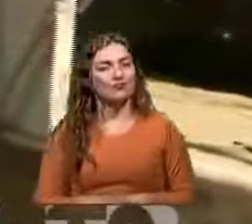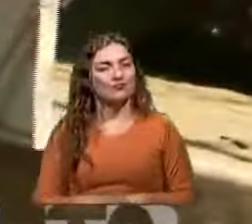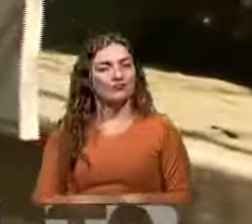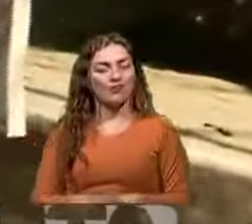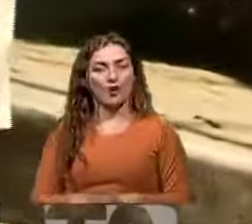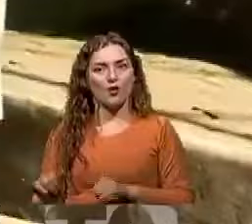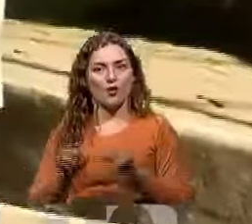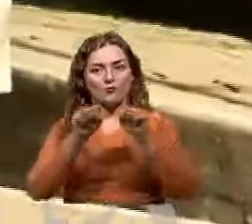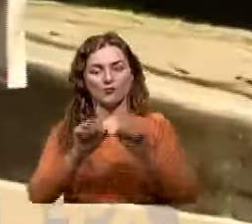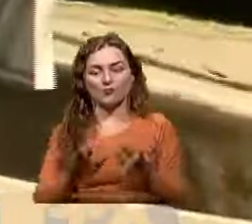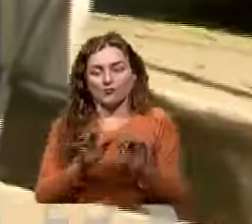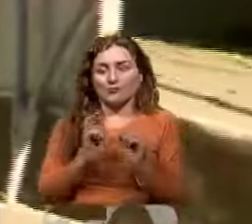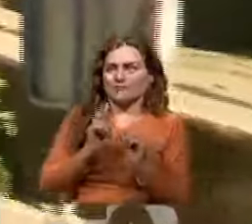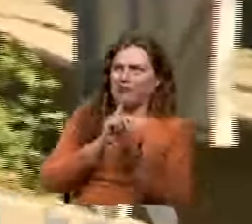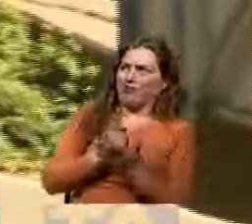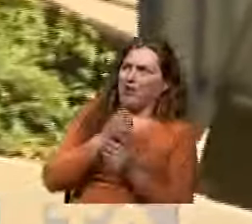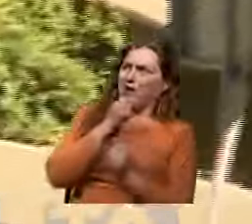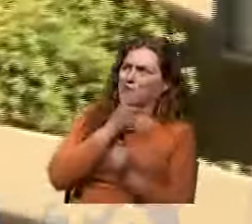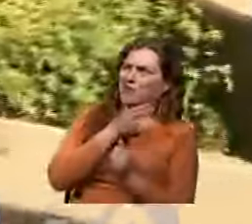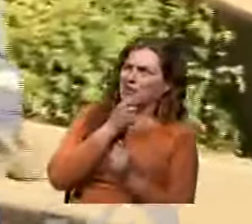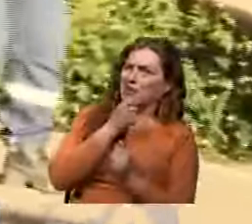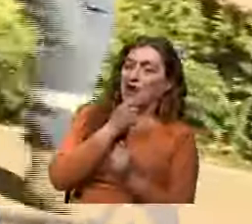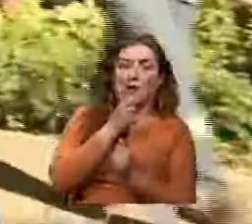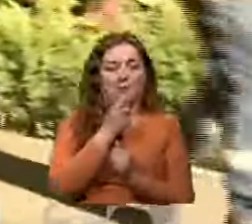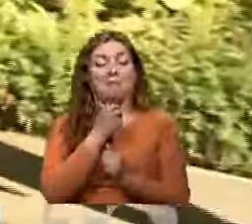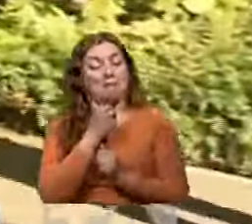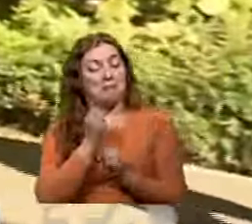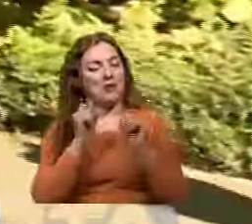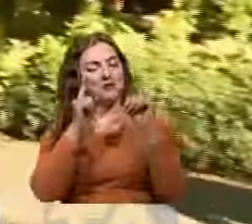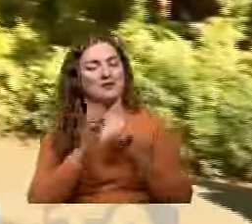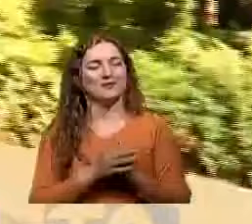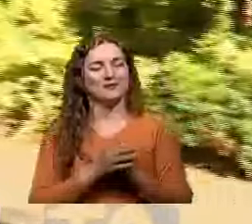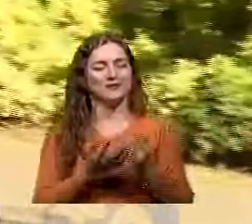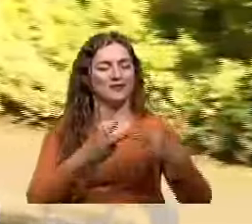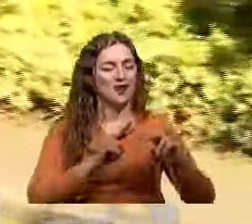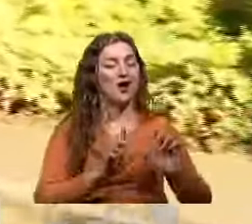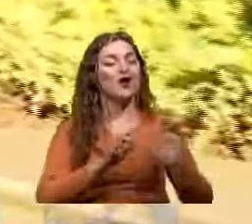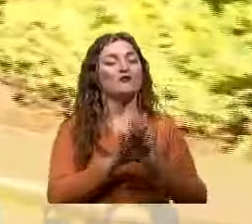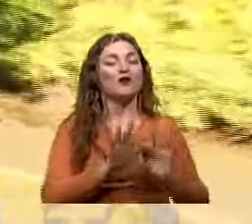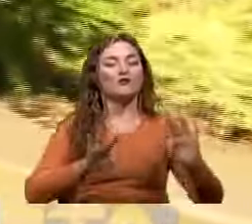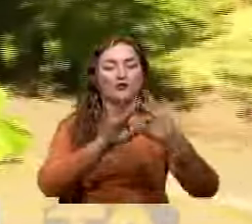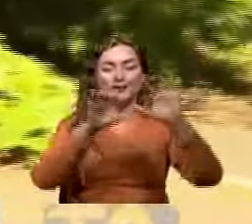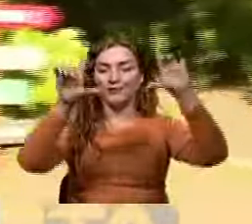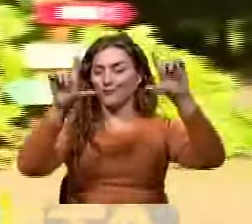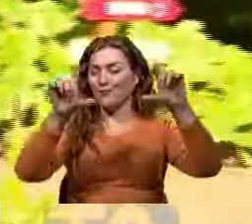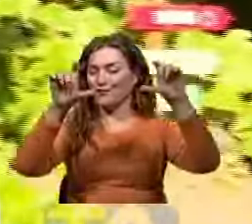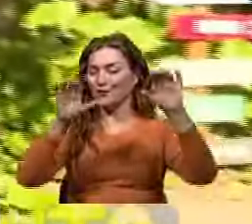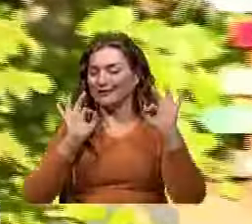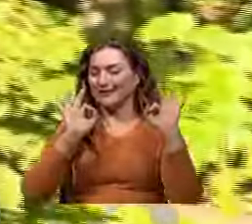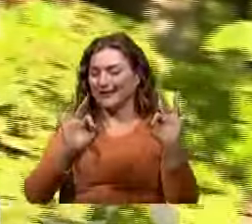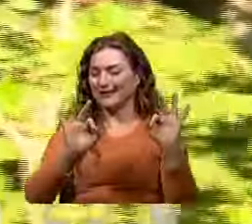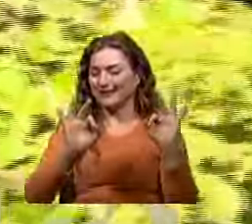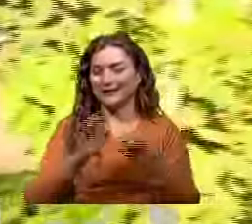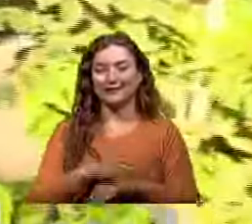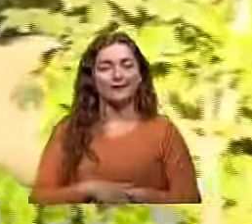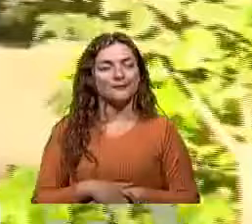y surreal. Así es, y no se olvide también la cámara fotográfica porque van a salir con maravillosas postales. Bueno,